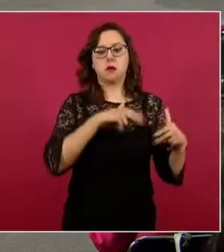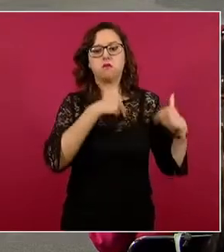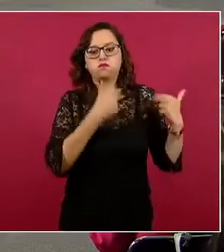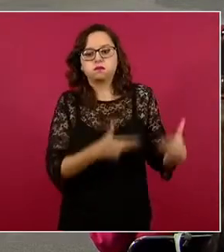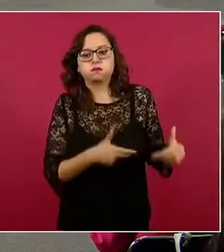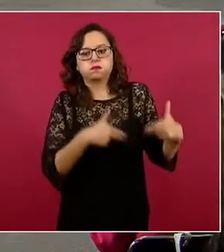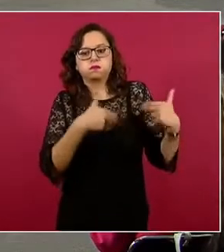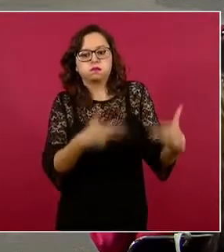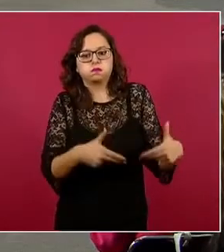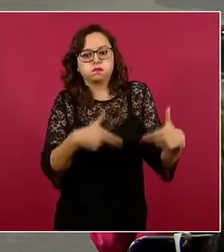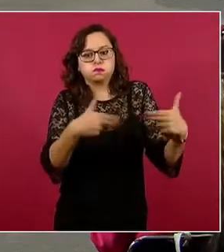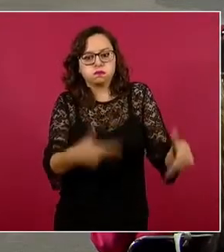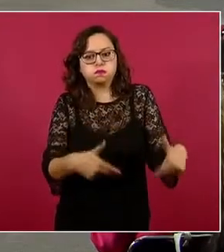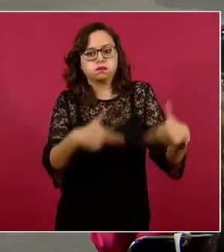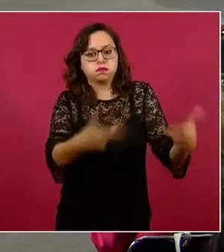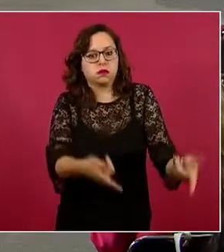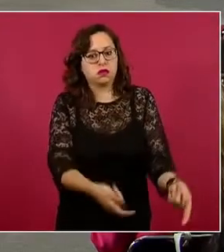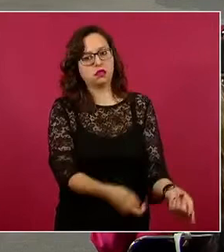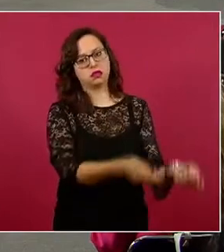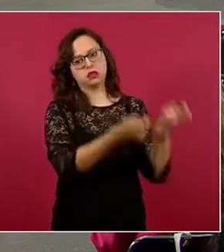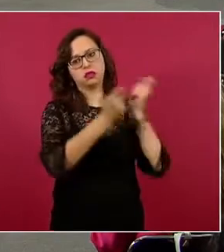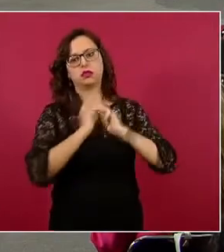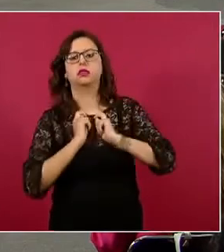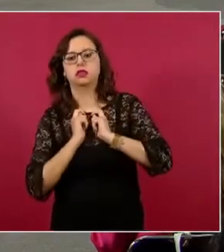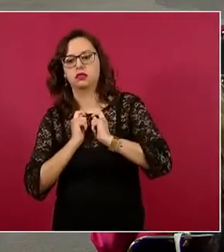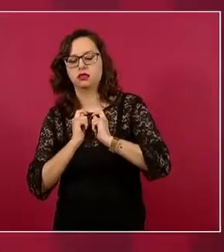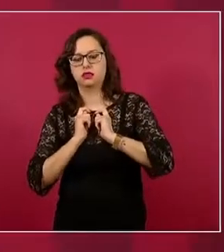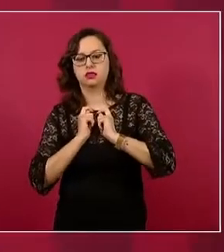deudas como el FOAPROA,